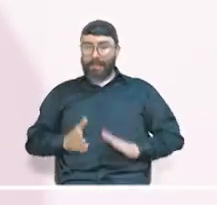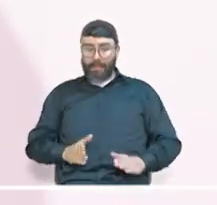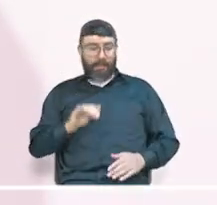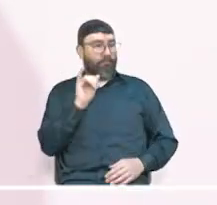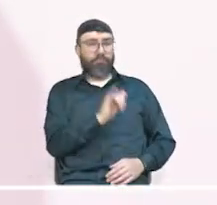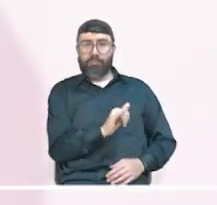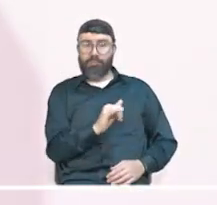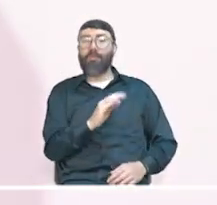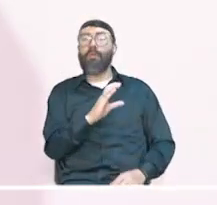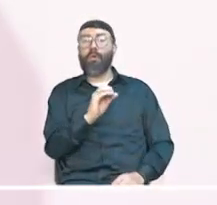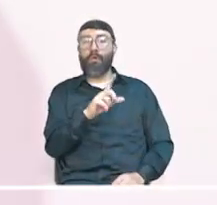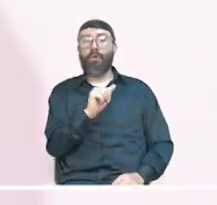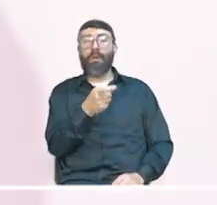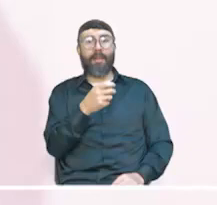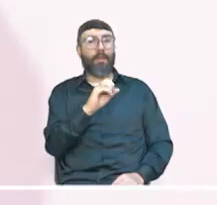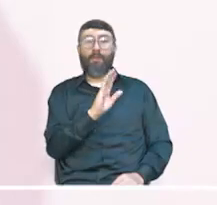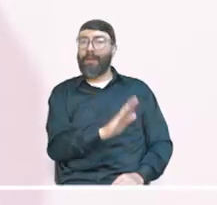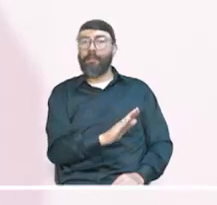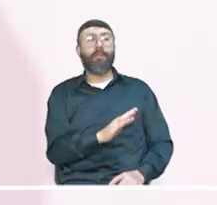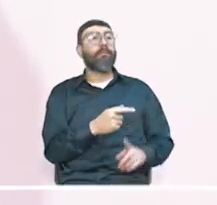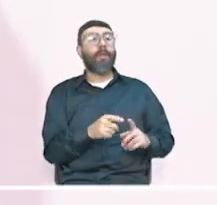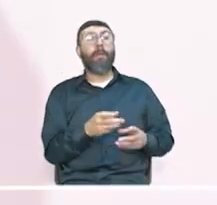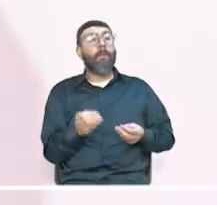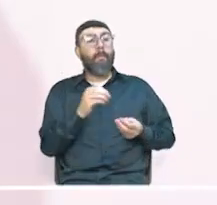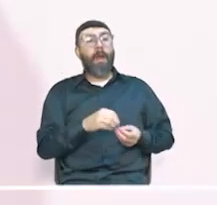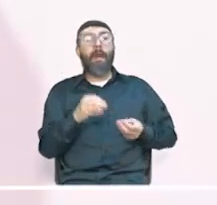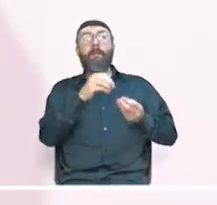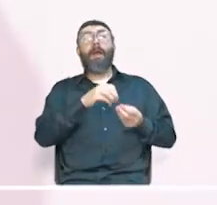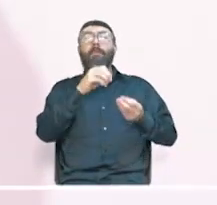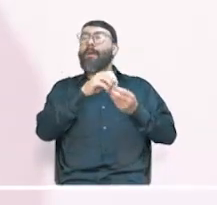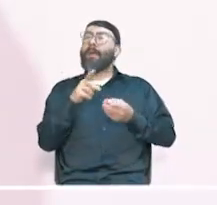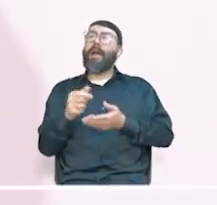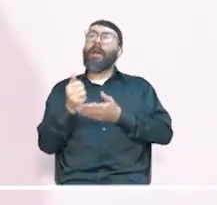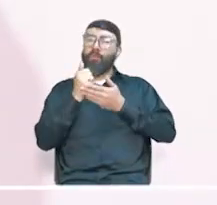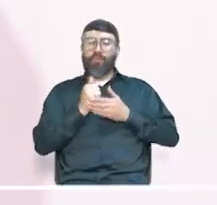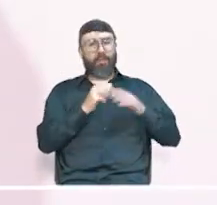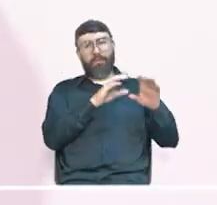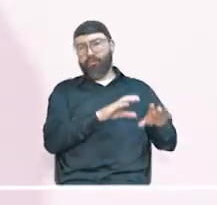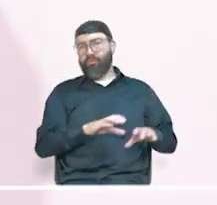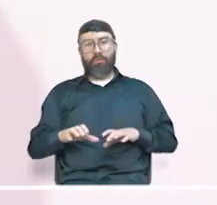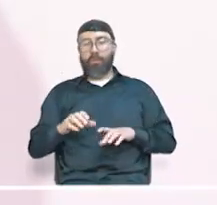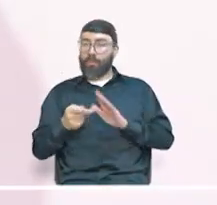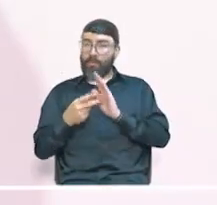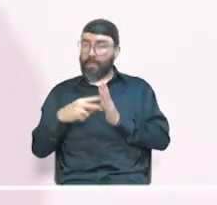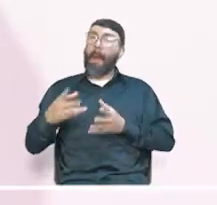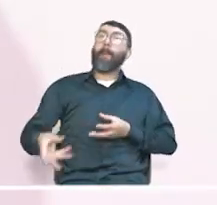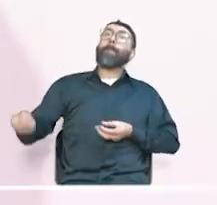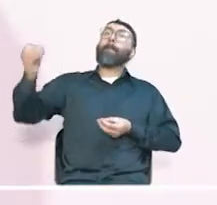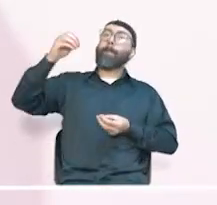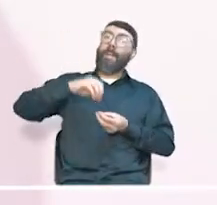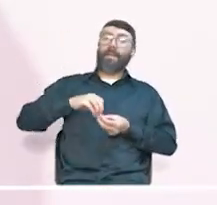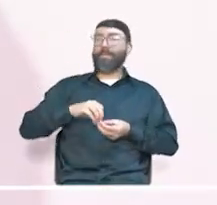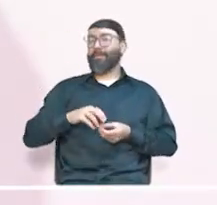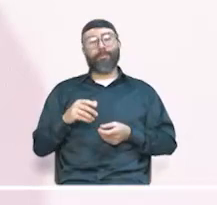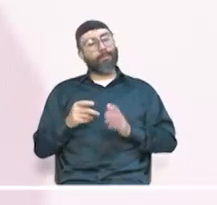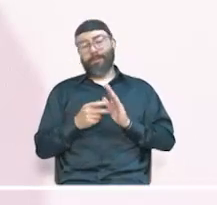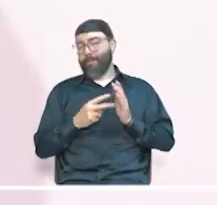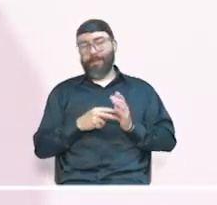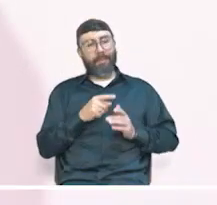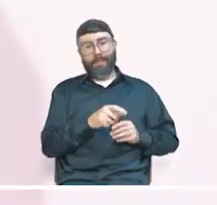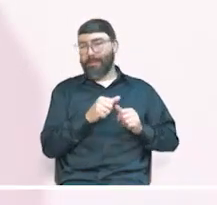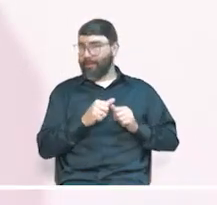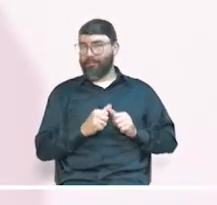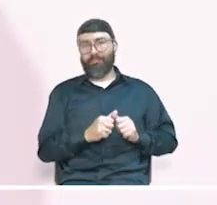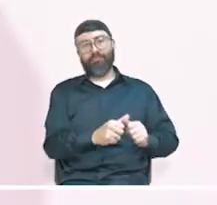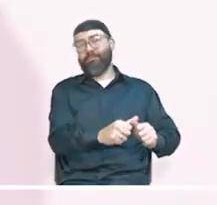más que se pueda, y estos suplementos de colágeno lo que nos hace es tratar de mantenerlos y tener como algo un poquito más hidratado, pero lo ideal es no